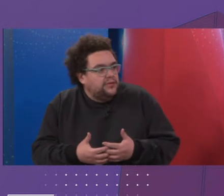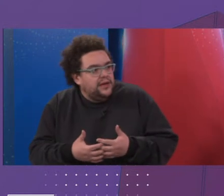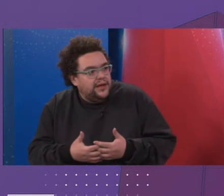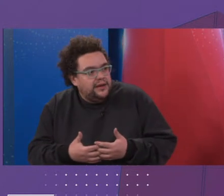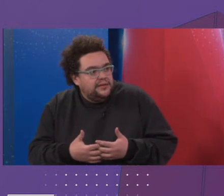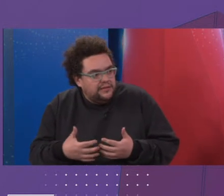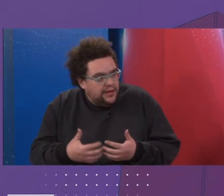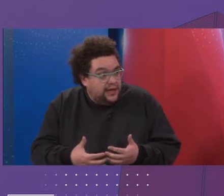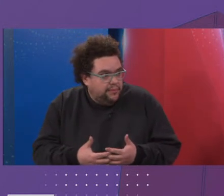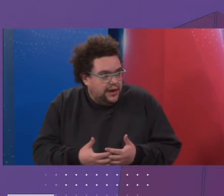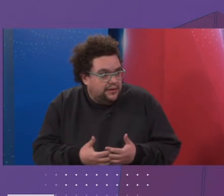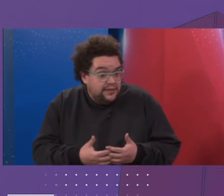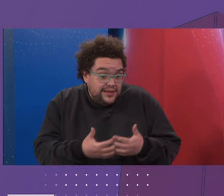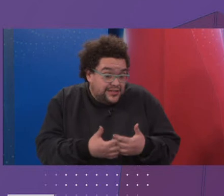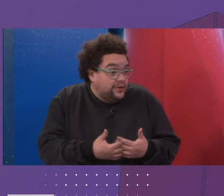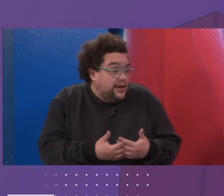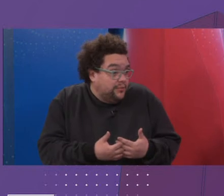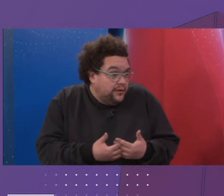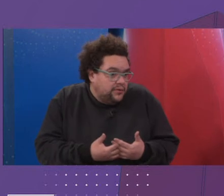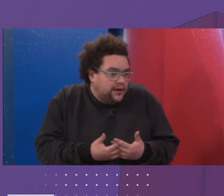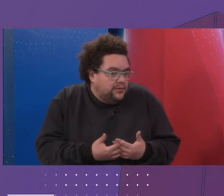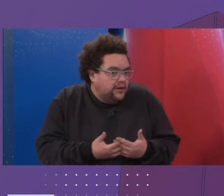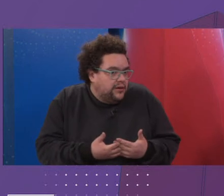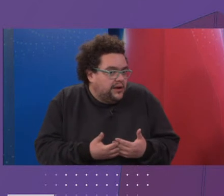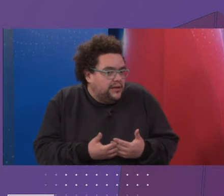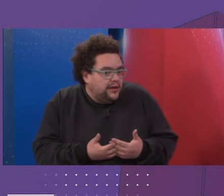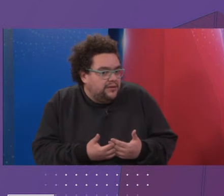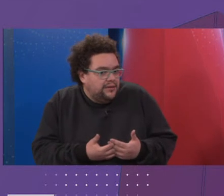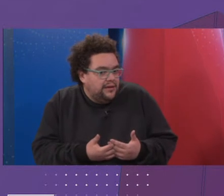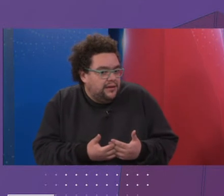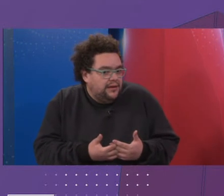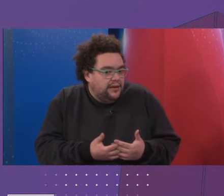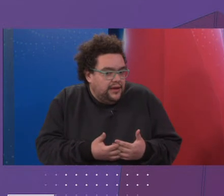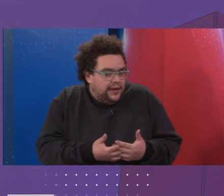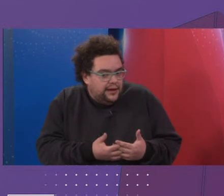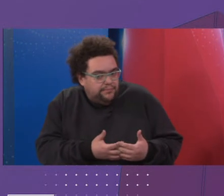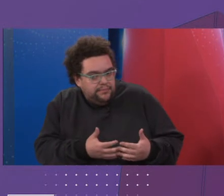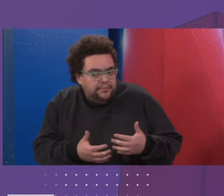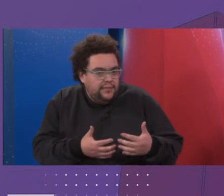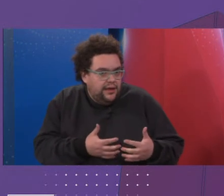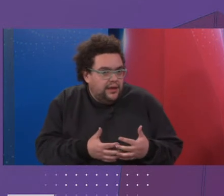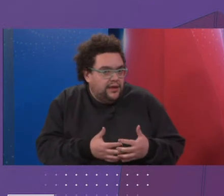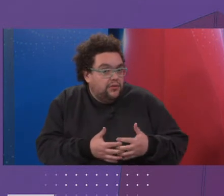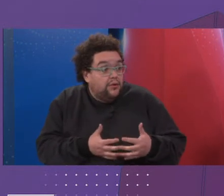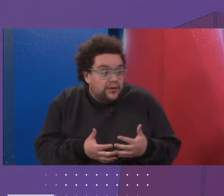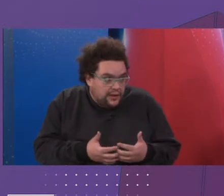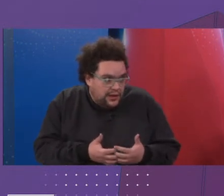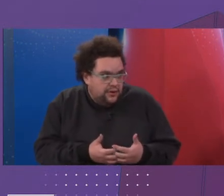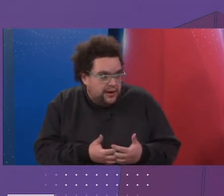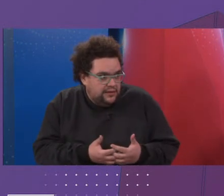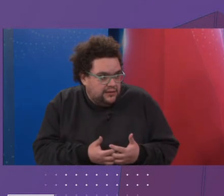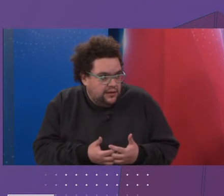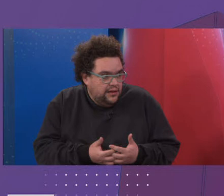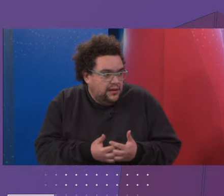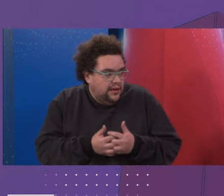peso y la necesidad de las palabras si no estaríamos incurriendo en algo que mi criterio estaría en los bordes de la